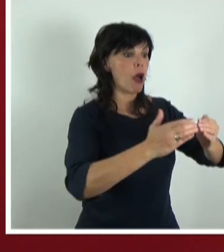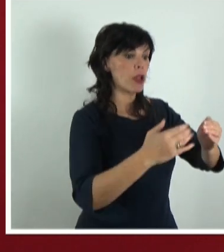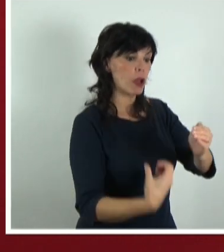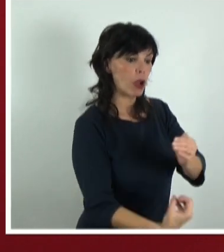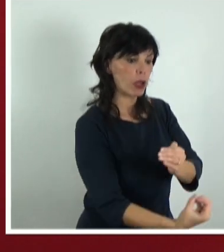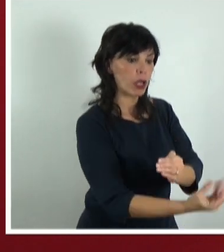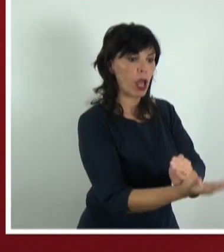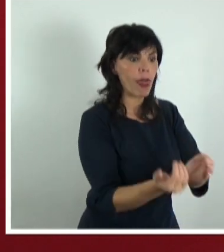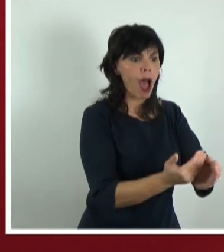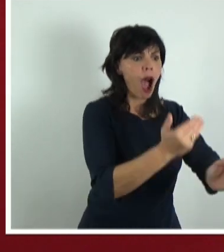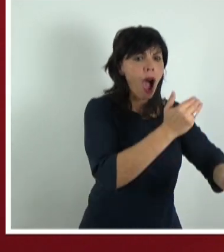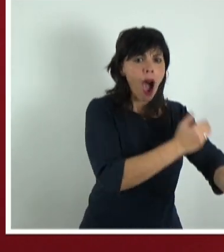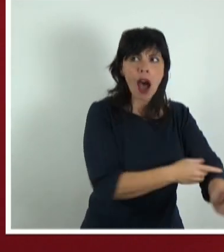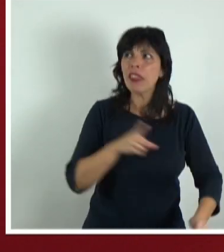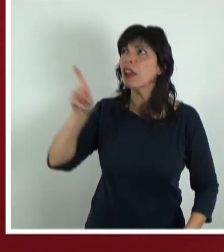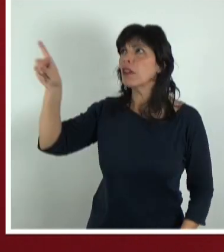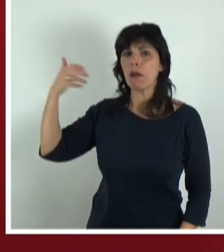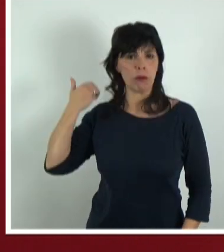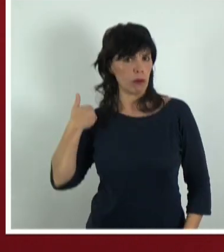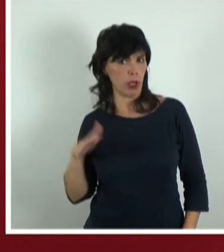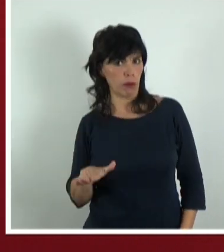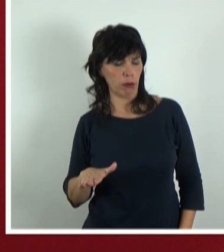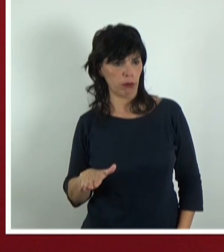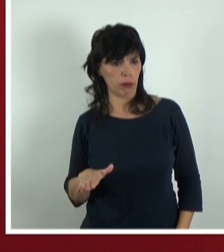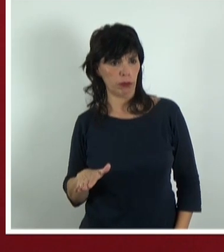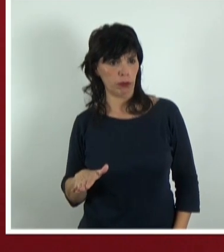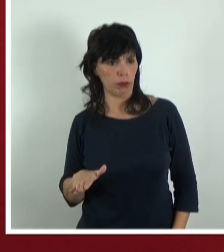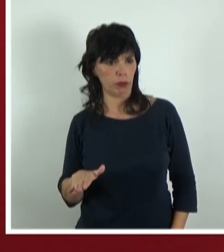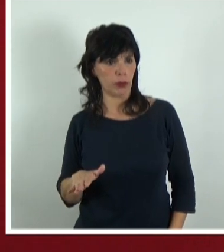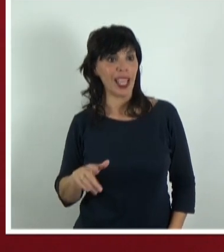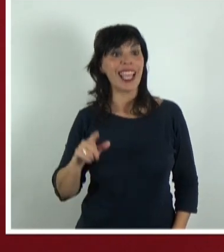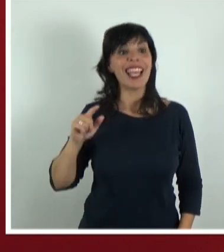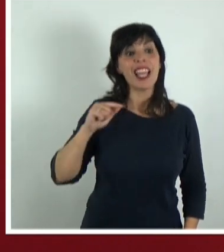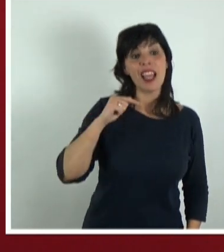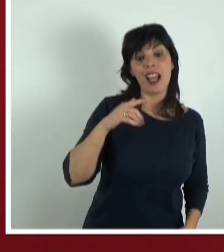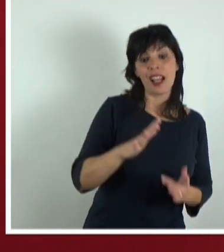Él era aquel y es aquel quien dice, en el principio era el Verbo.